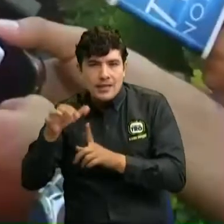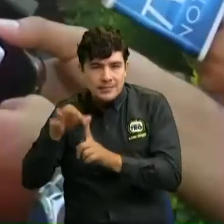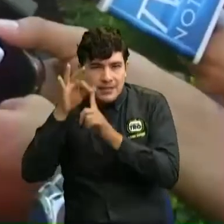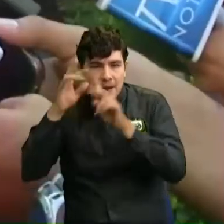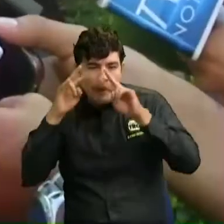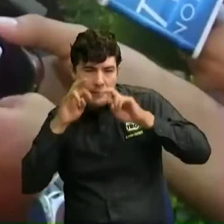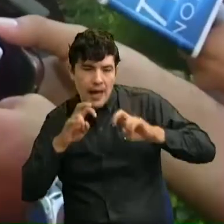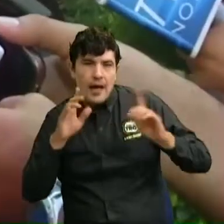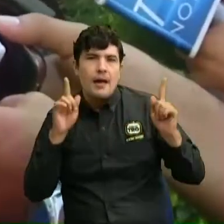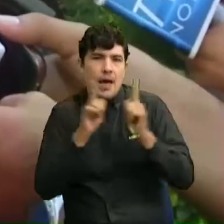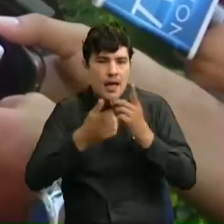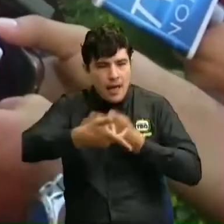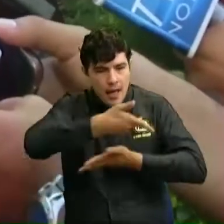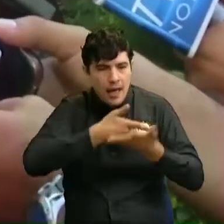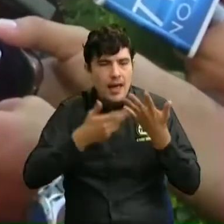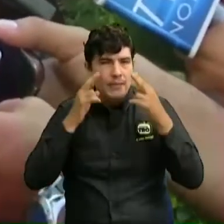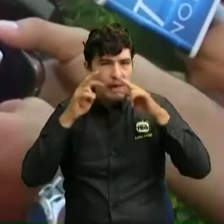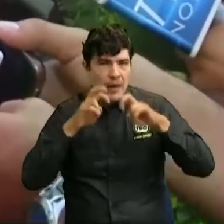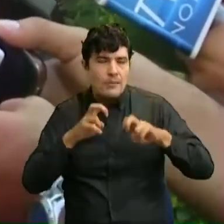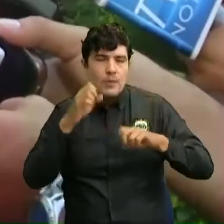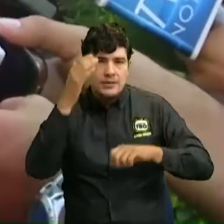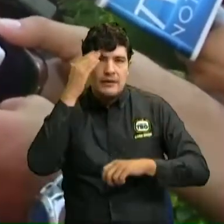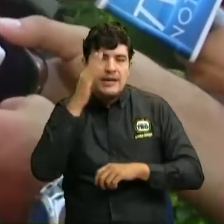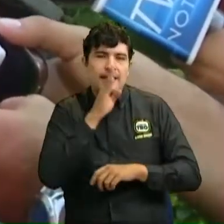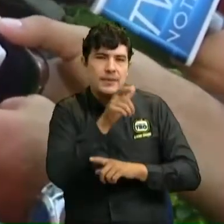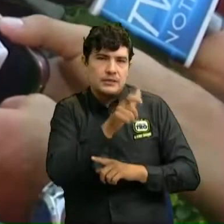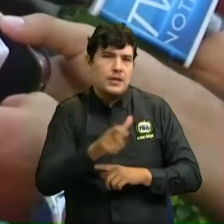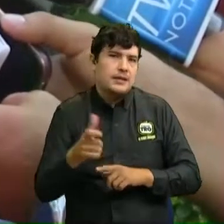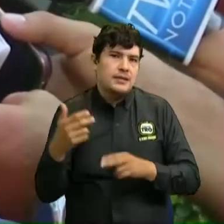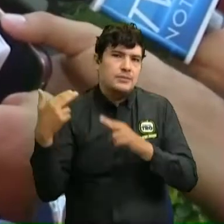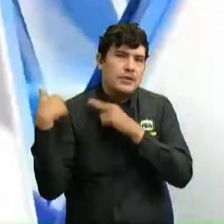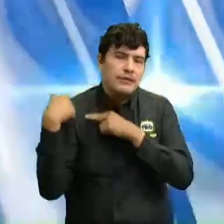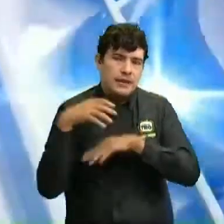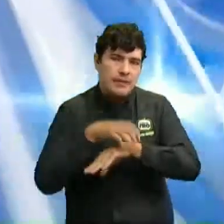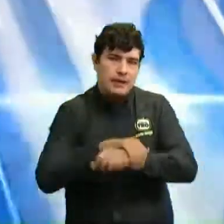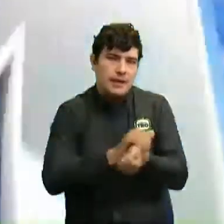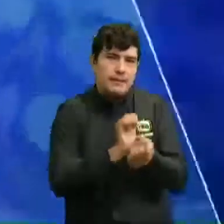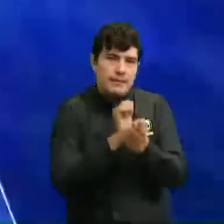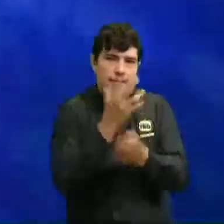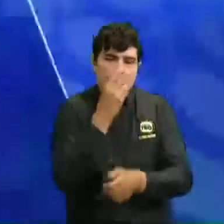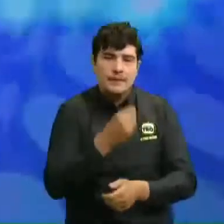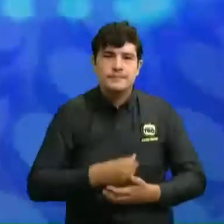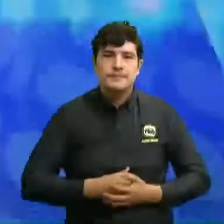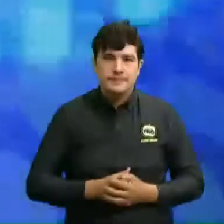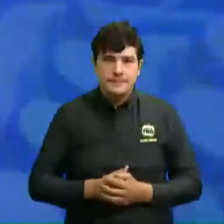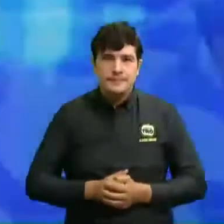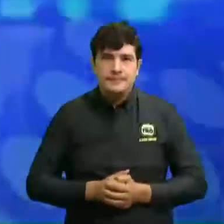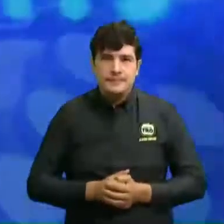tendientes a esclarecer los hechos y, pues, a buscar los responsables de la situación.